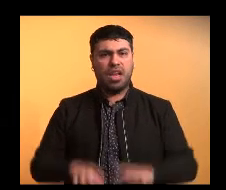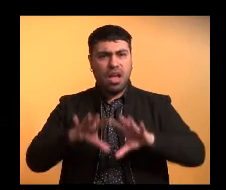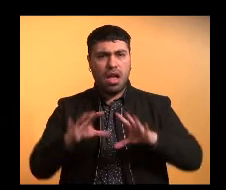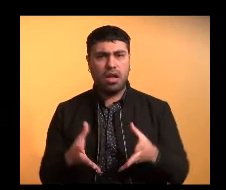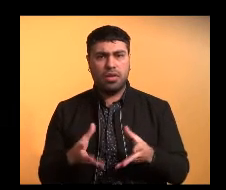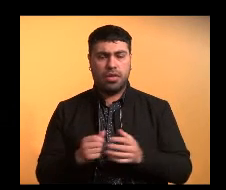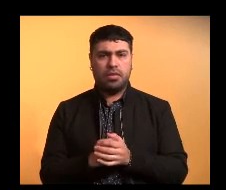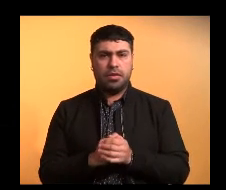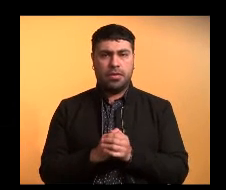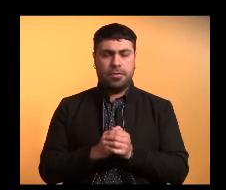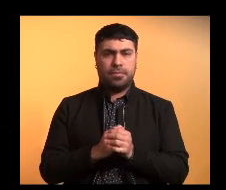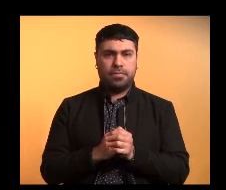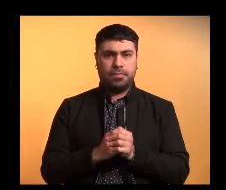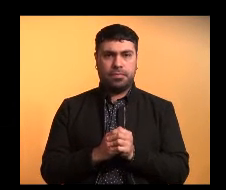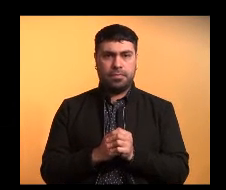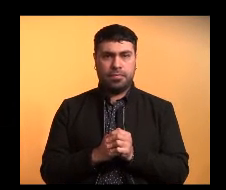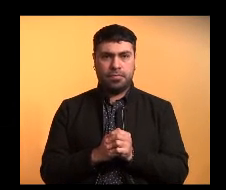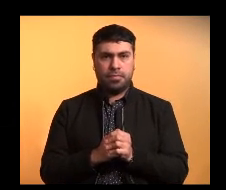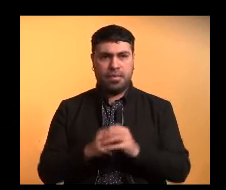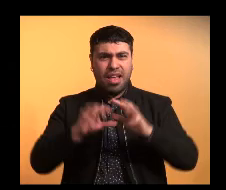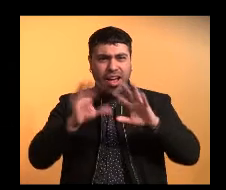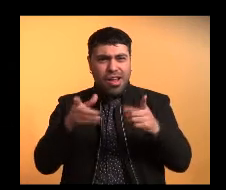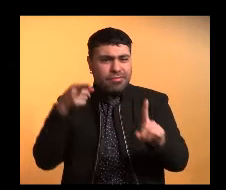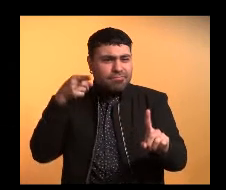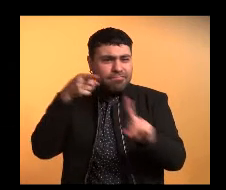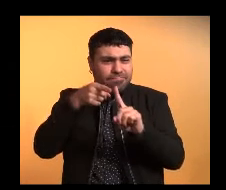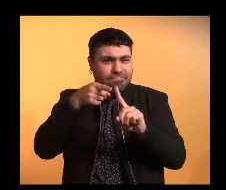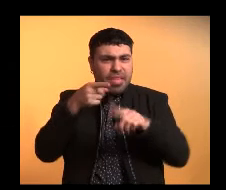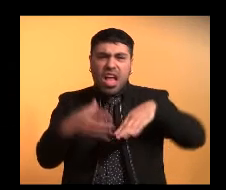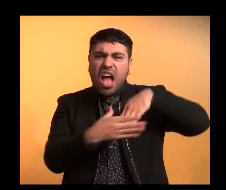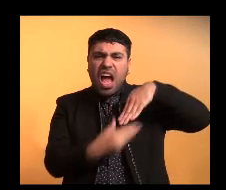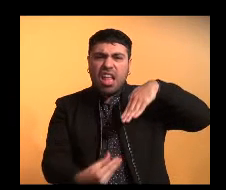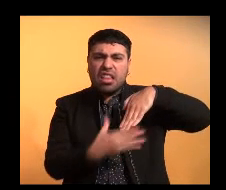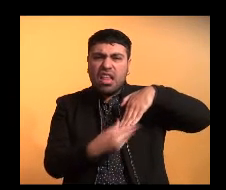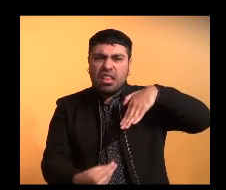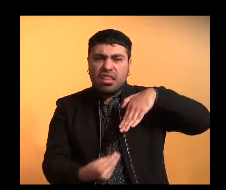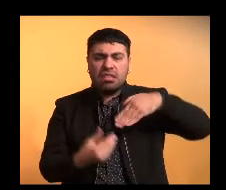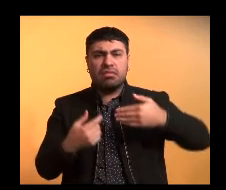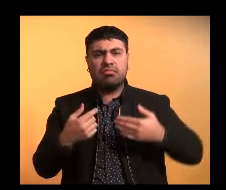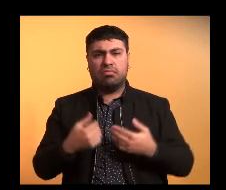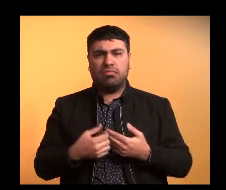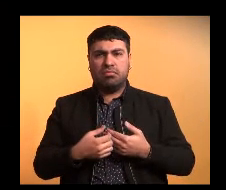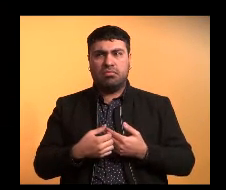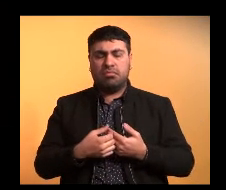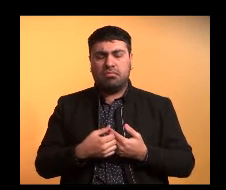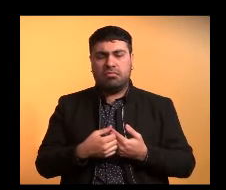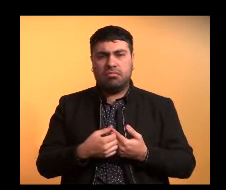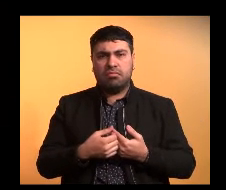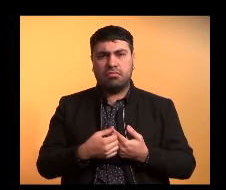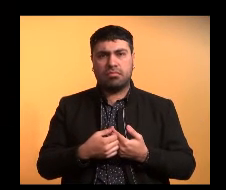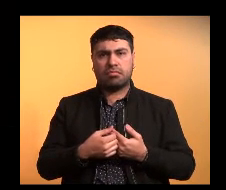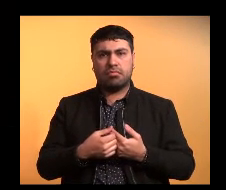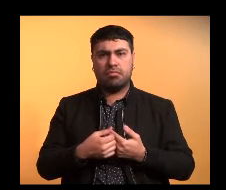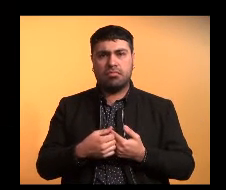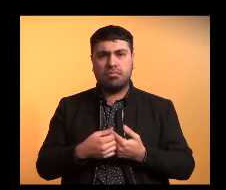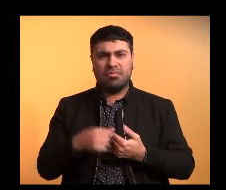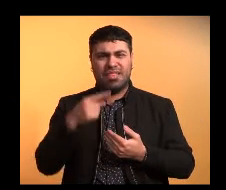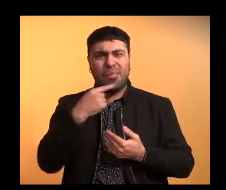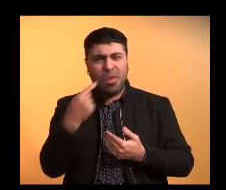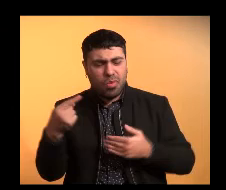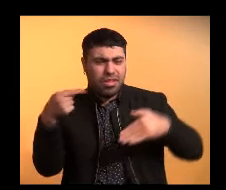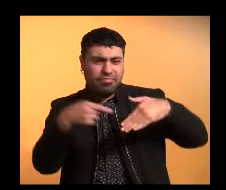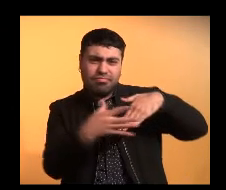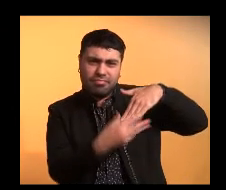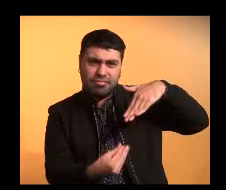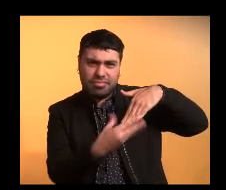Ahora, y particularmente hablando sobre Antártica, ¿sí? La pregunta, y la tercera pregunta que yo les hago es si